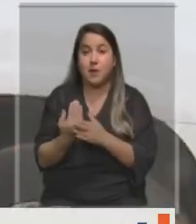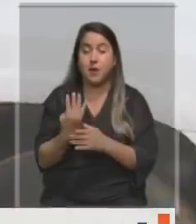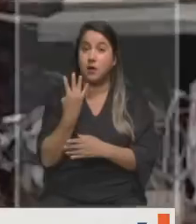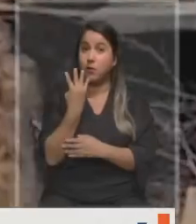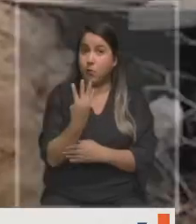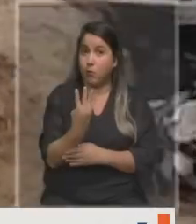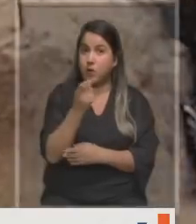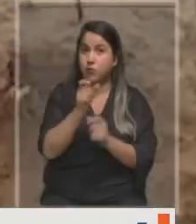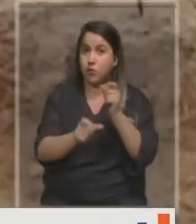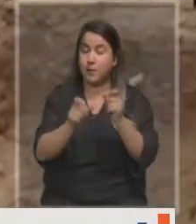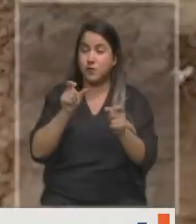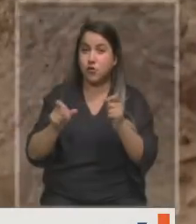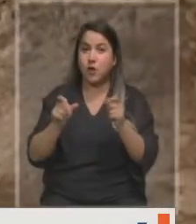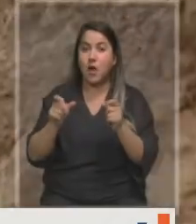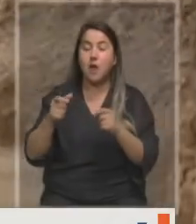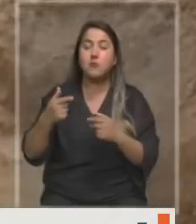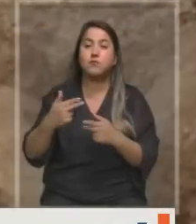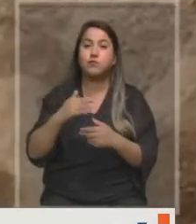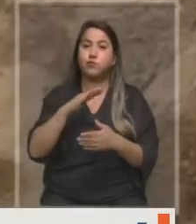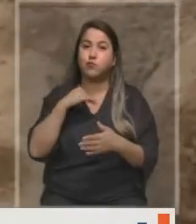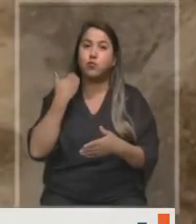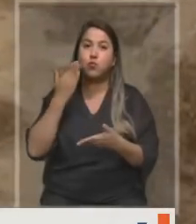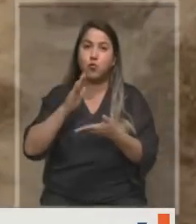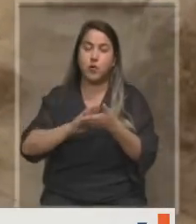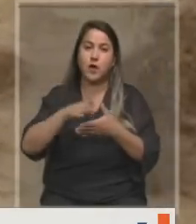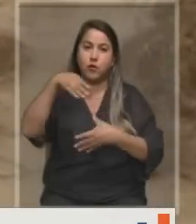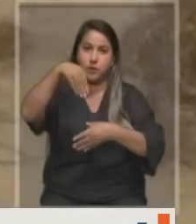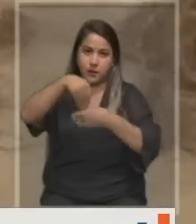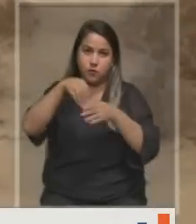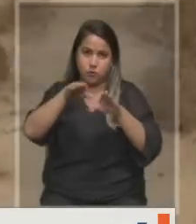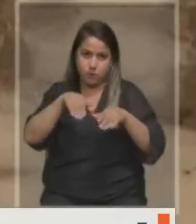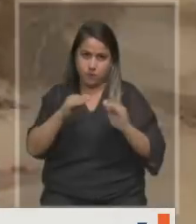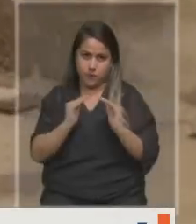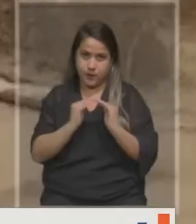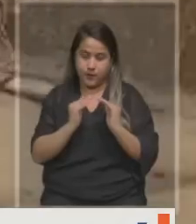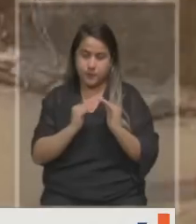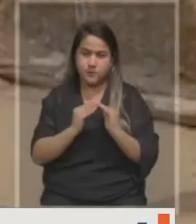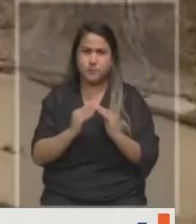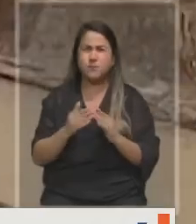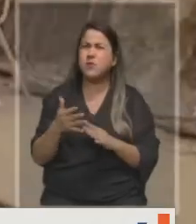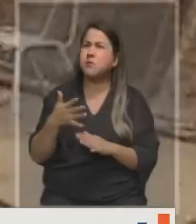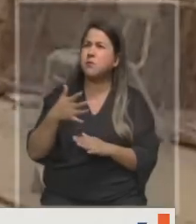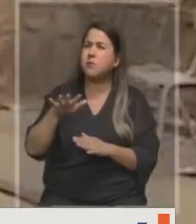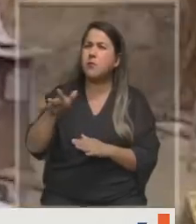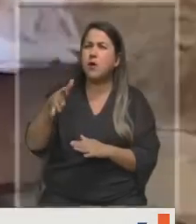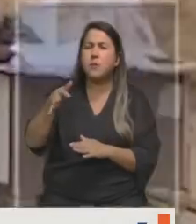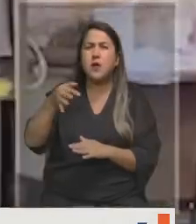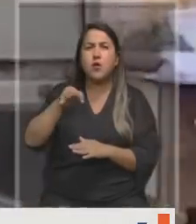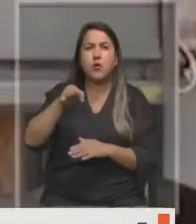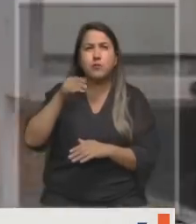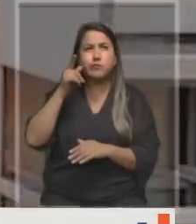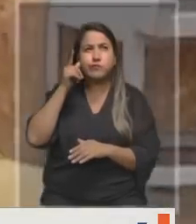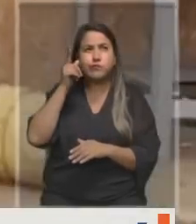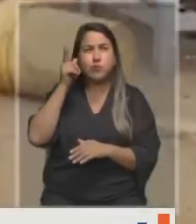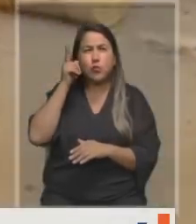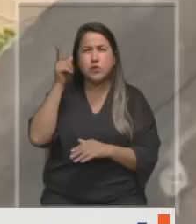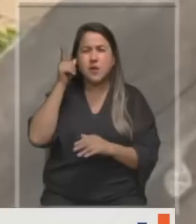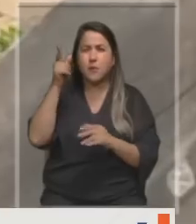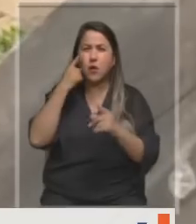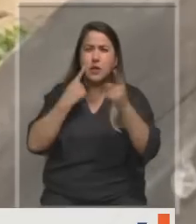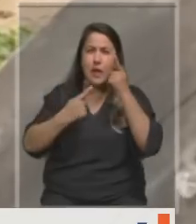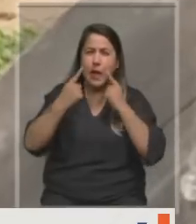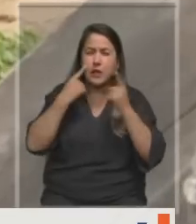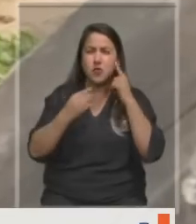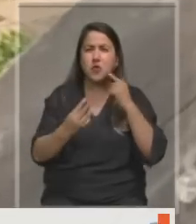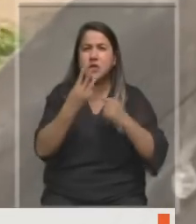habían sido asesinadas a tiros en su propia casa y sentimos el llanto de gente los niños